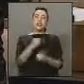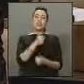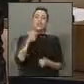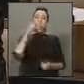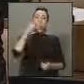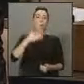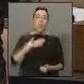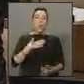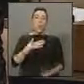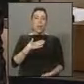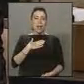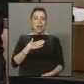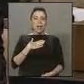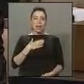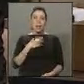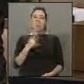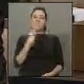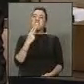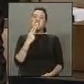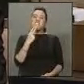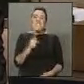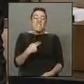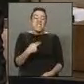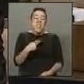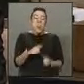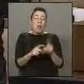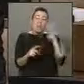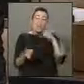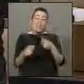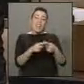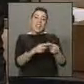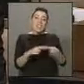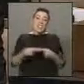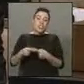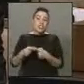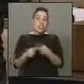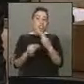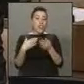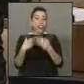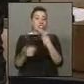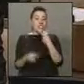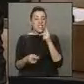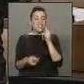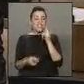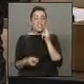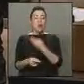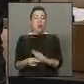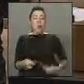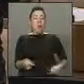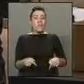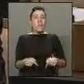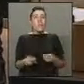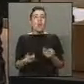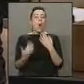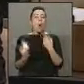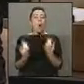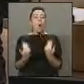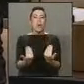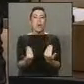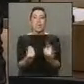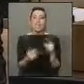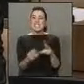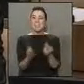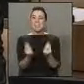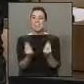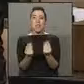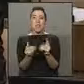y temporal. Vive la vida sabiendo que la sociedad global en la que habitan está gobernada por urgencias que no se responden con los miedos